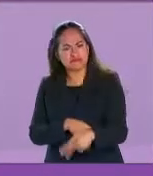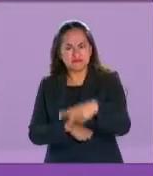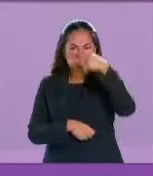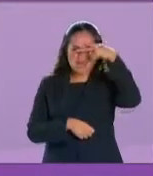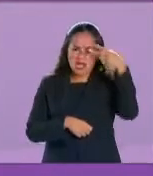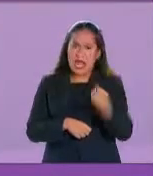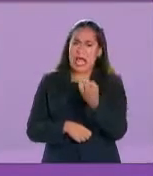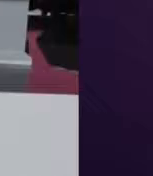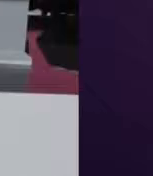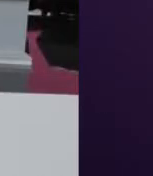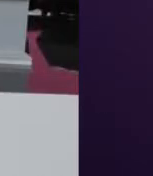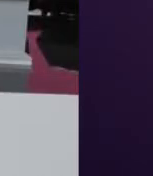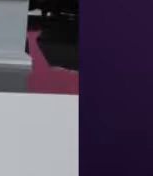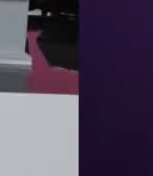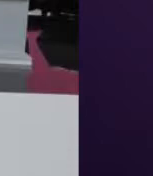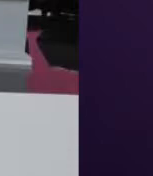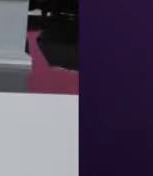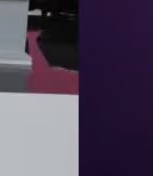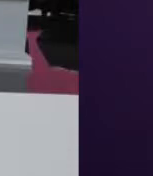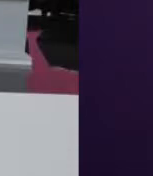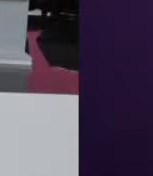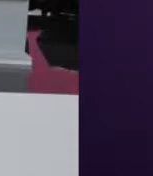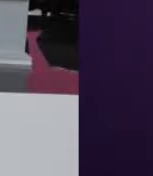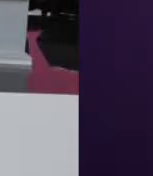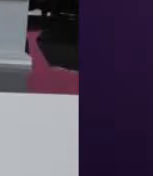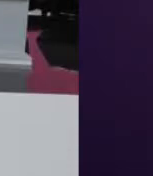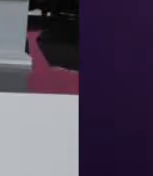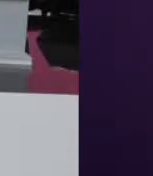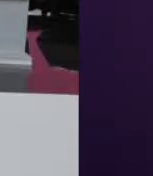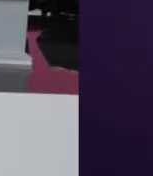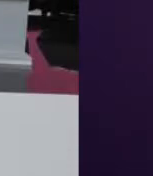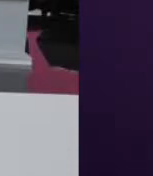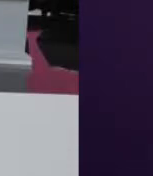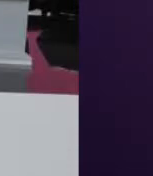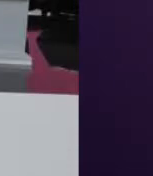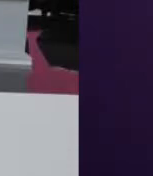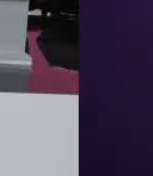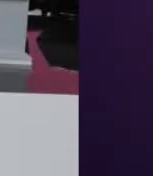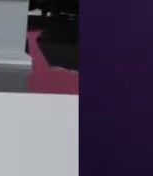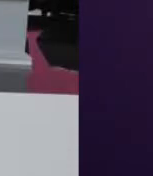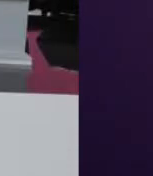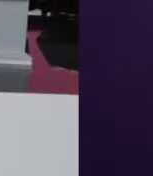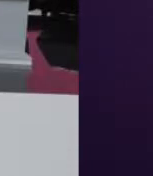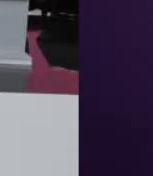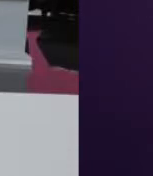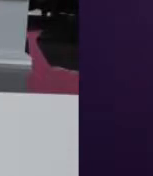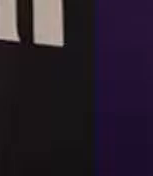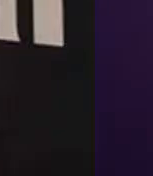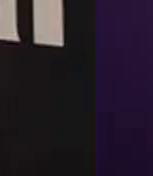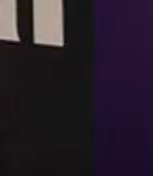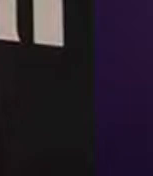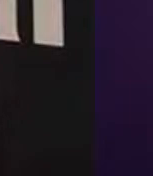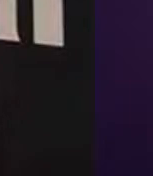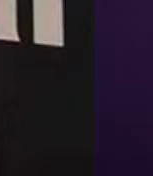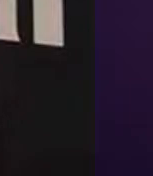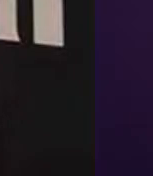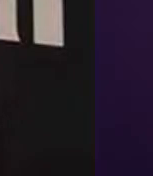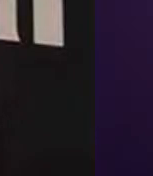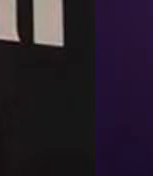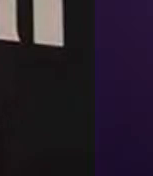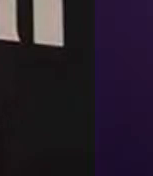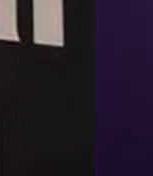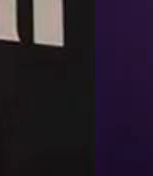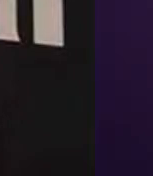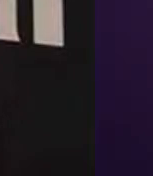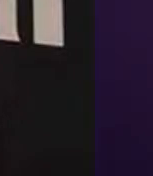9.6% respecto al debate realizado el 22 de abril pasado en el Palacio de Minería de la Ciudad de México, lo cual,